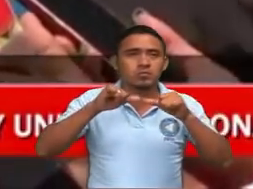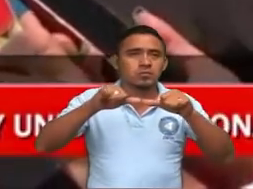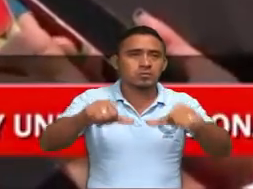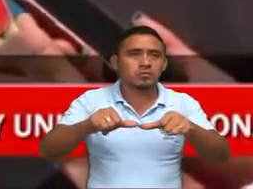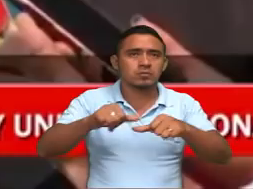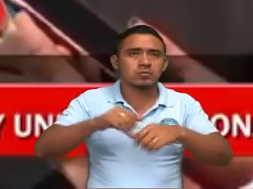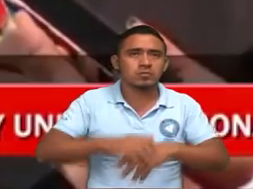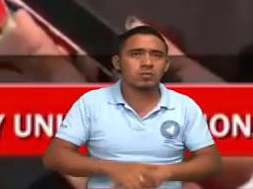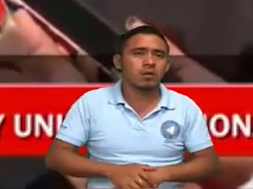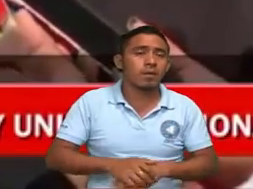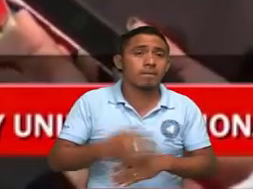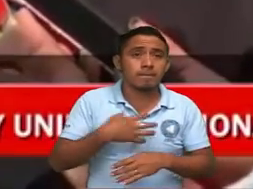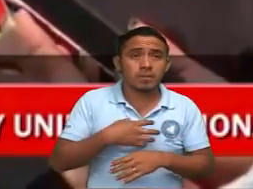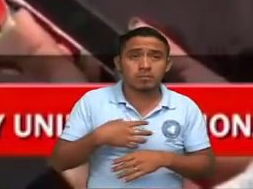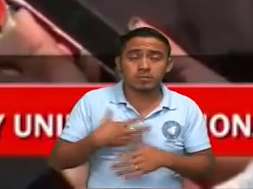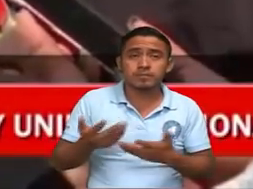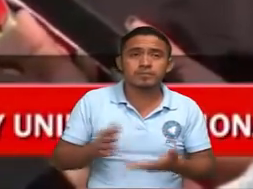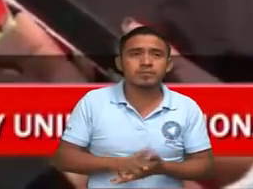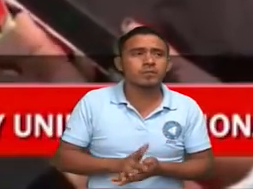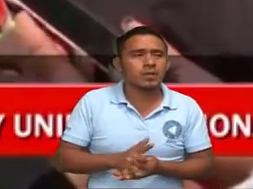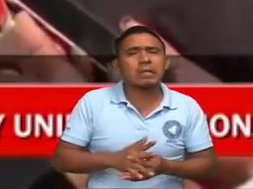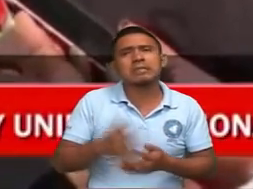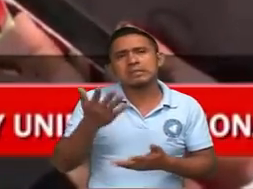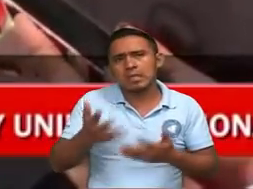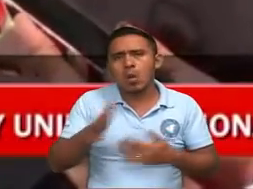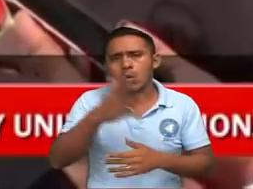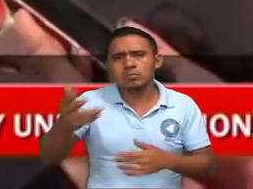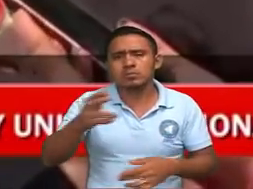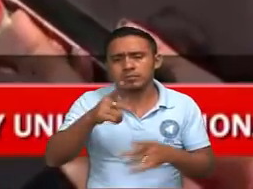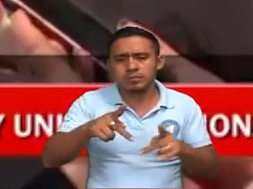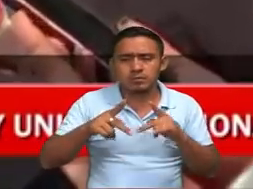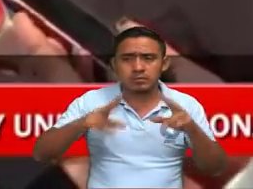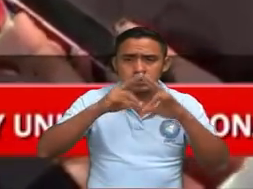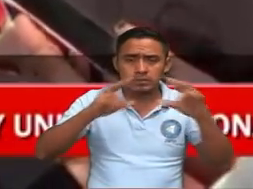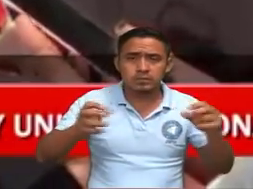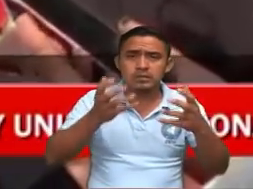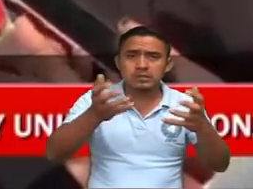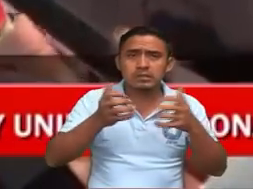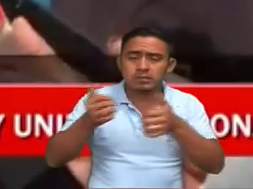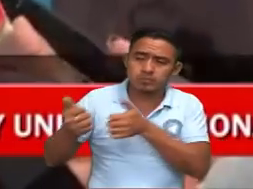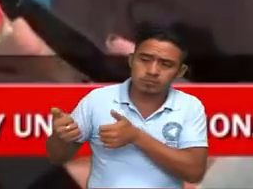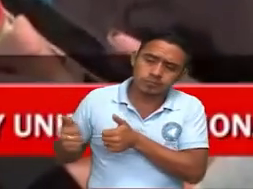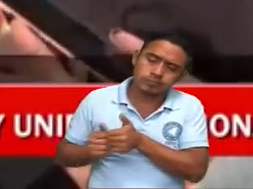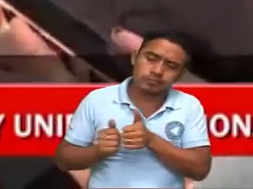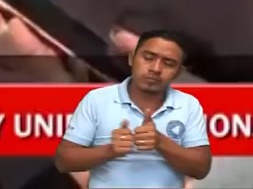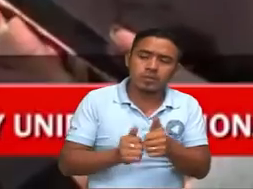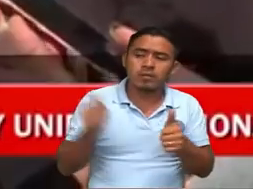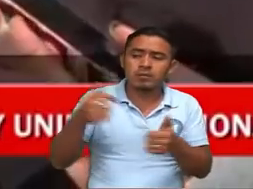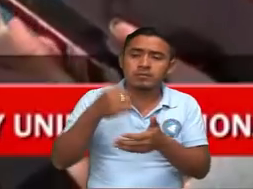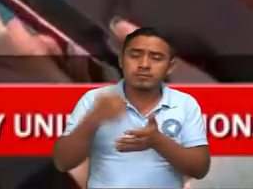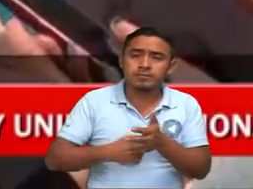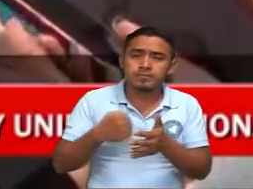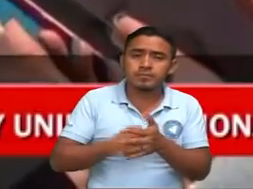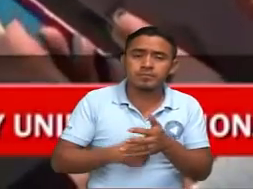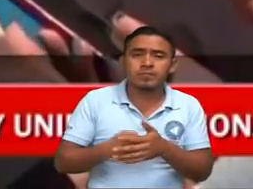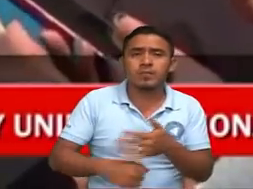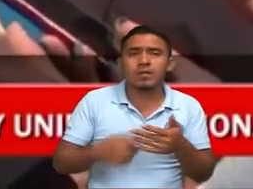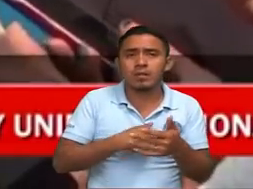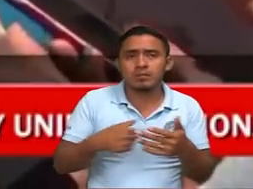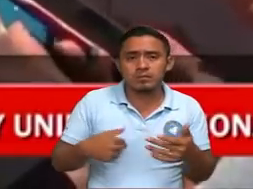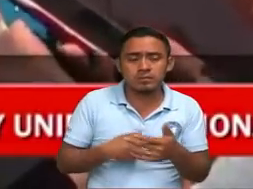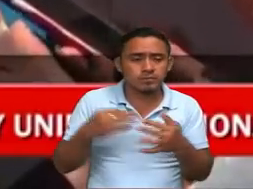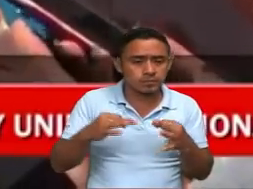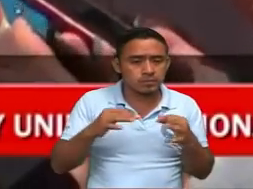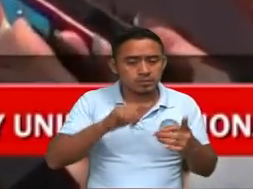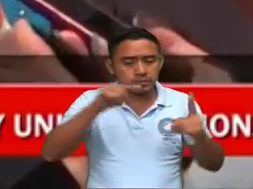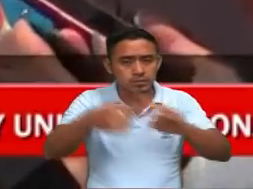su camino. Habrán otros nicaragüenses que quieran acompañarnos en este esfuerzo de construir las